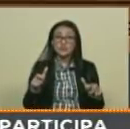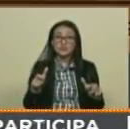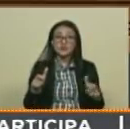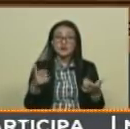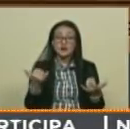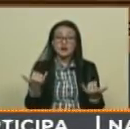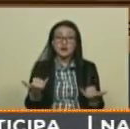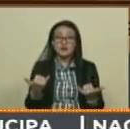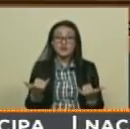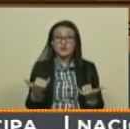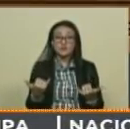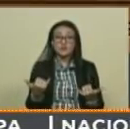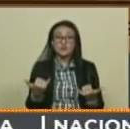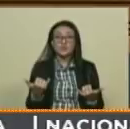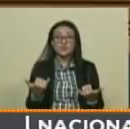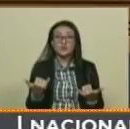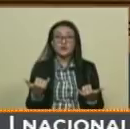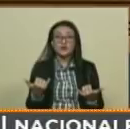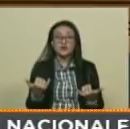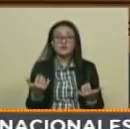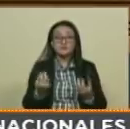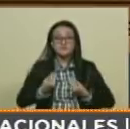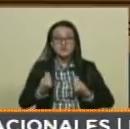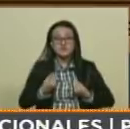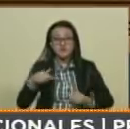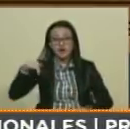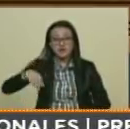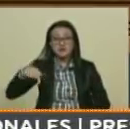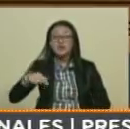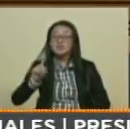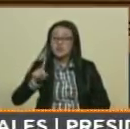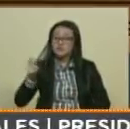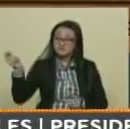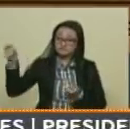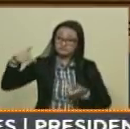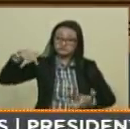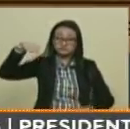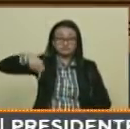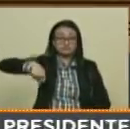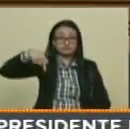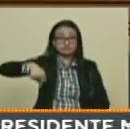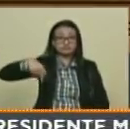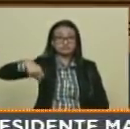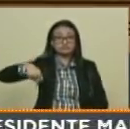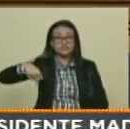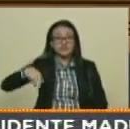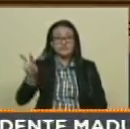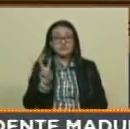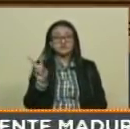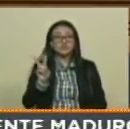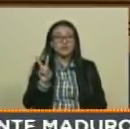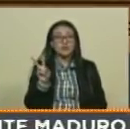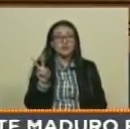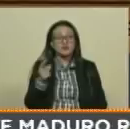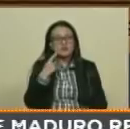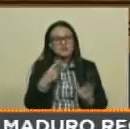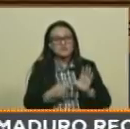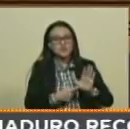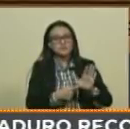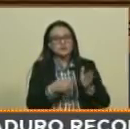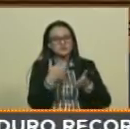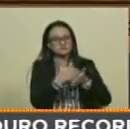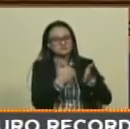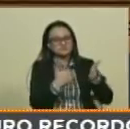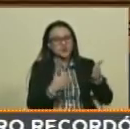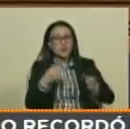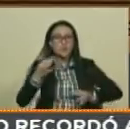haciendo vida en Sudamérica, deben venir a Venezuela y ponerse a derecho y demostrar, en este caso, dentro de las garantías